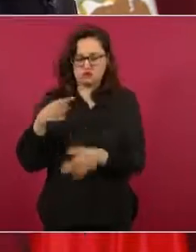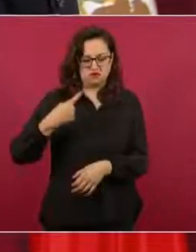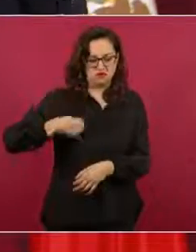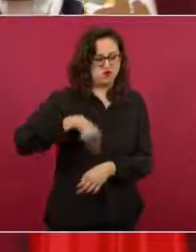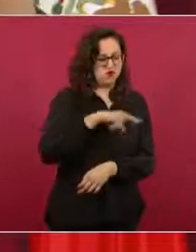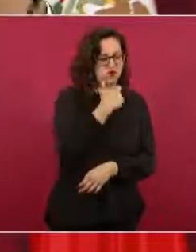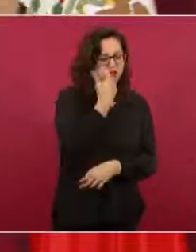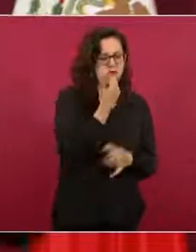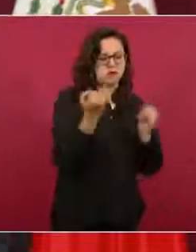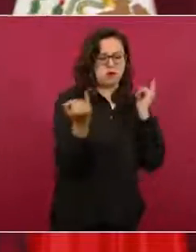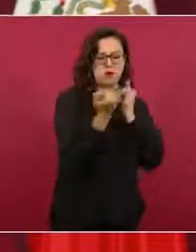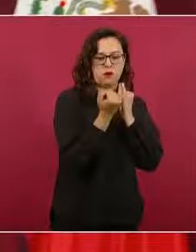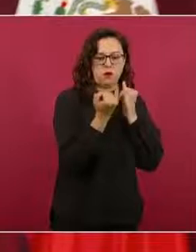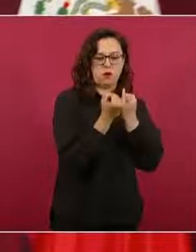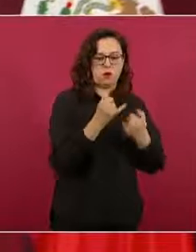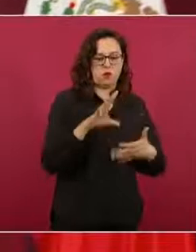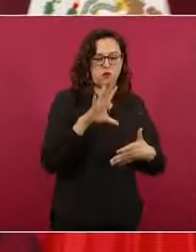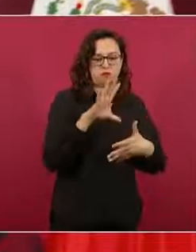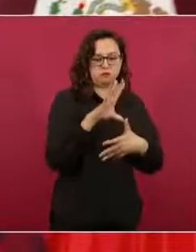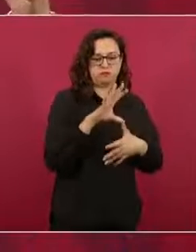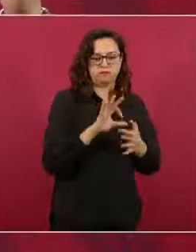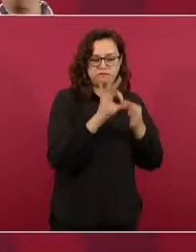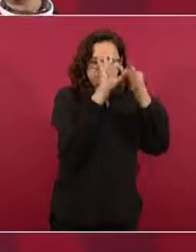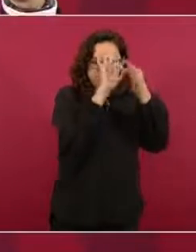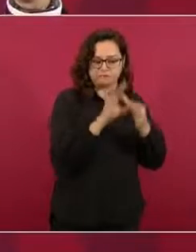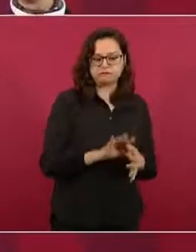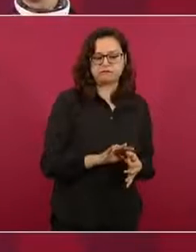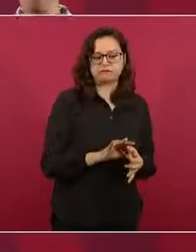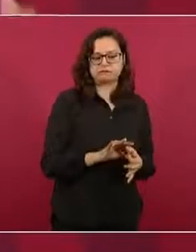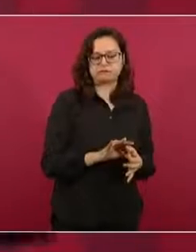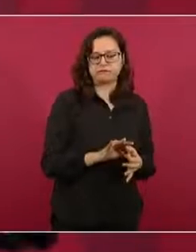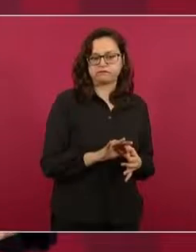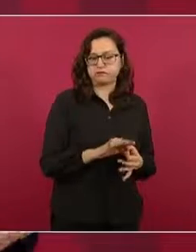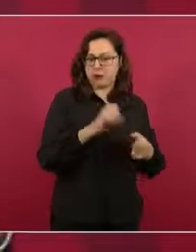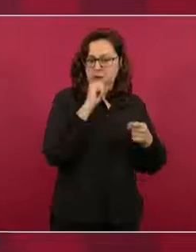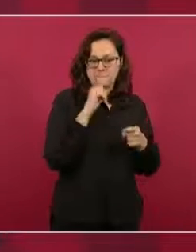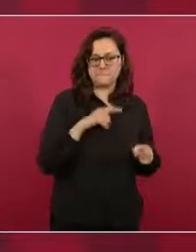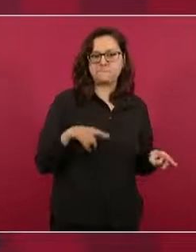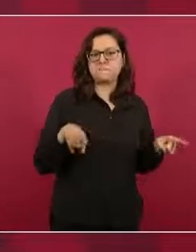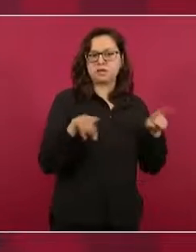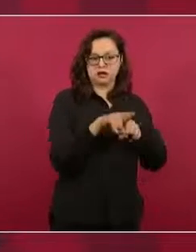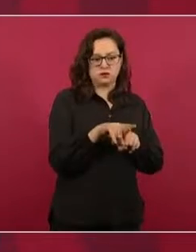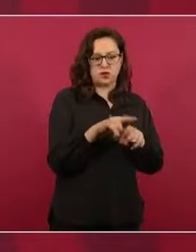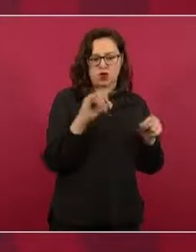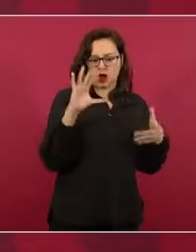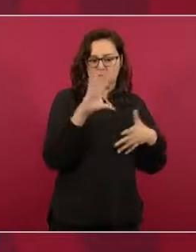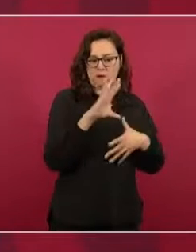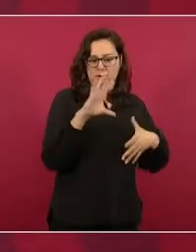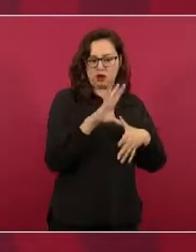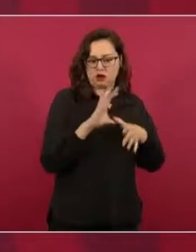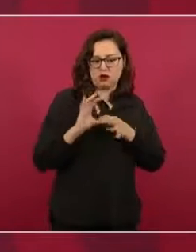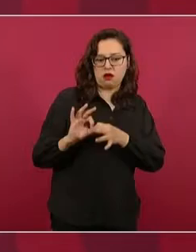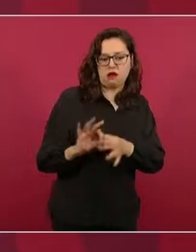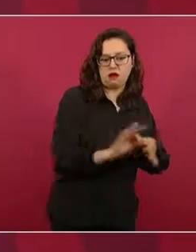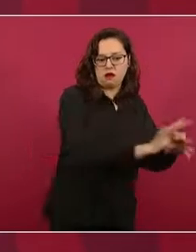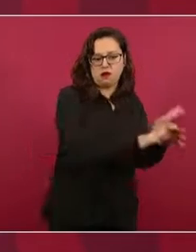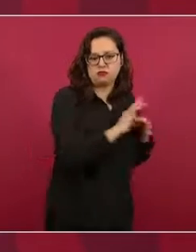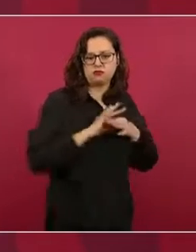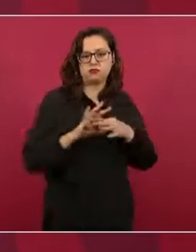una especie de Unión Europea en América.